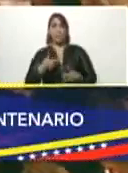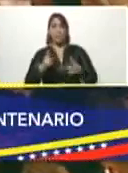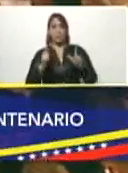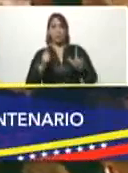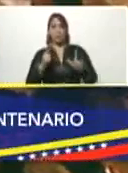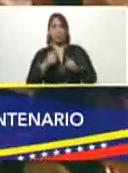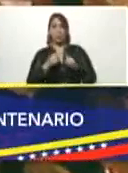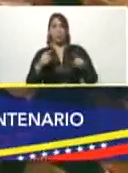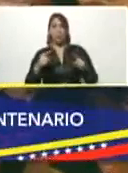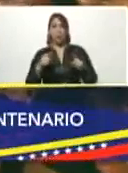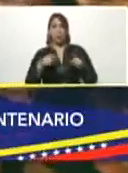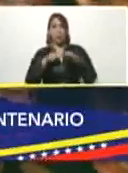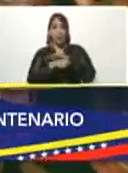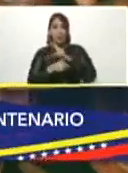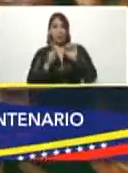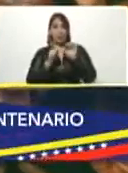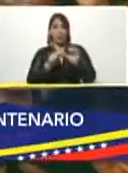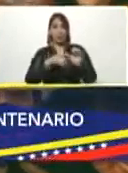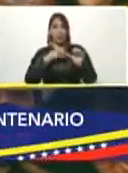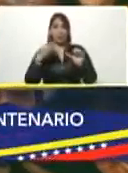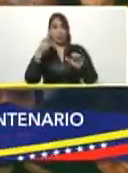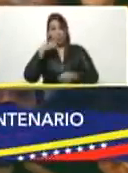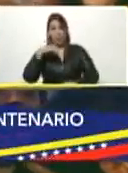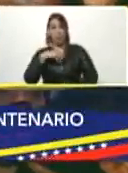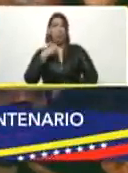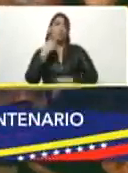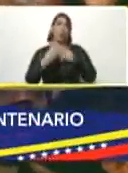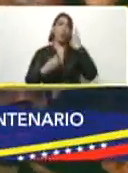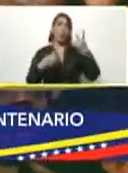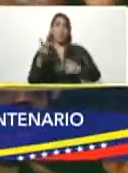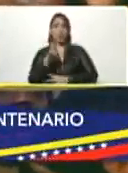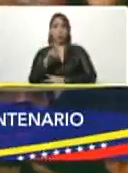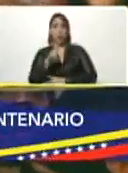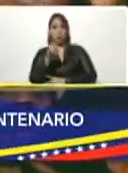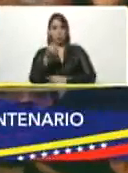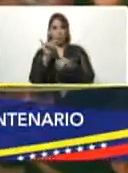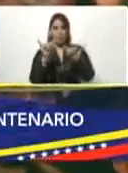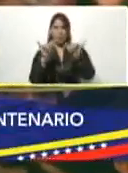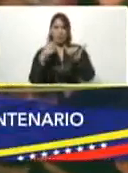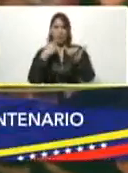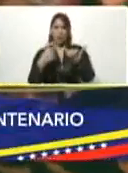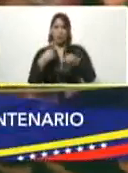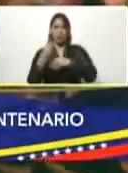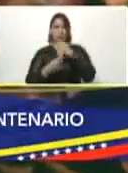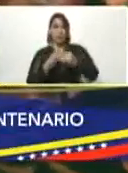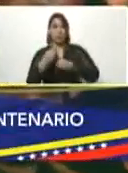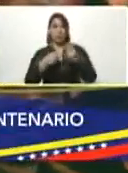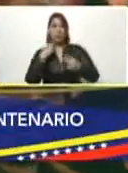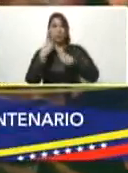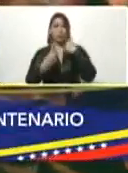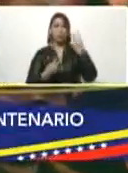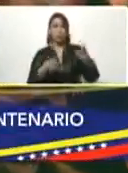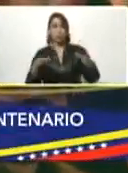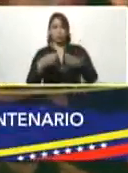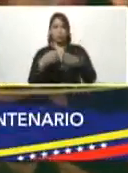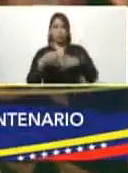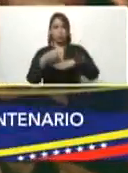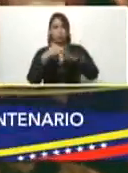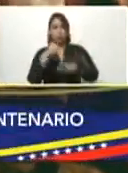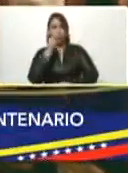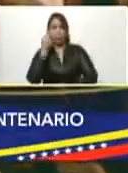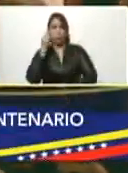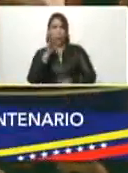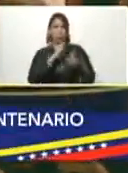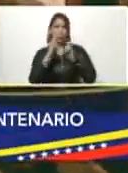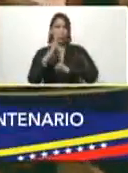pueblos. Bueno, la voz de Venezuela, señor presidente, como usted nos instruyó, se hizo escuchar en la reunión de ministros y ministras de Cultura